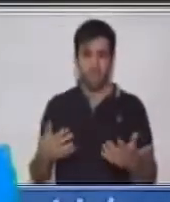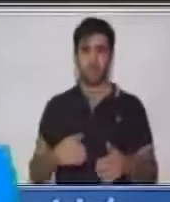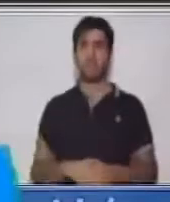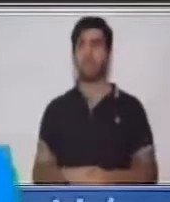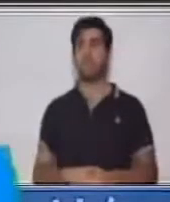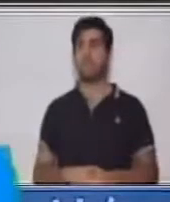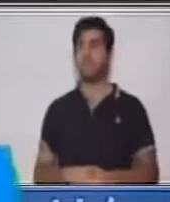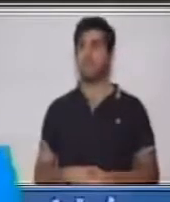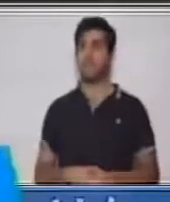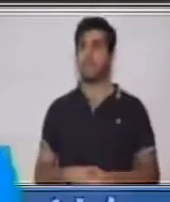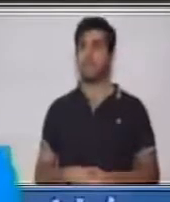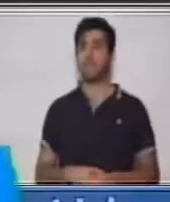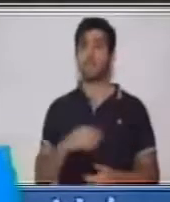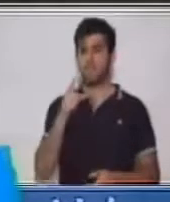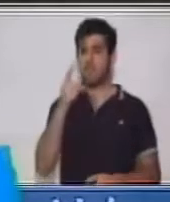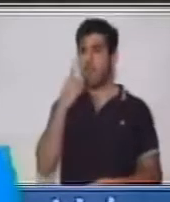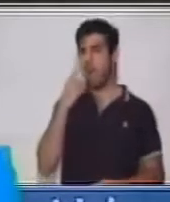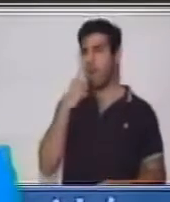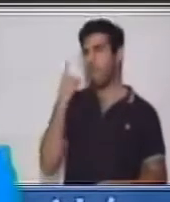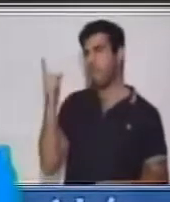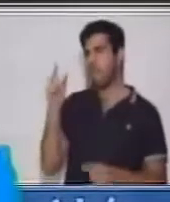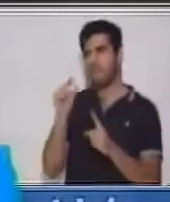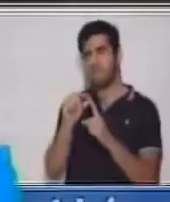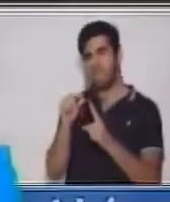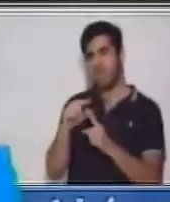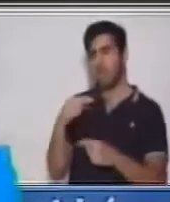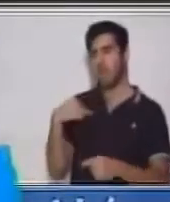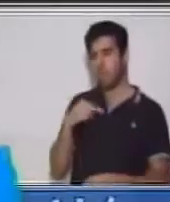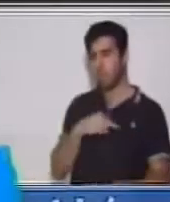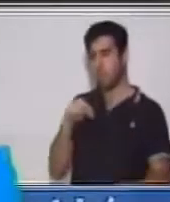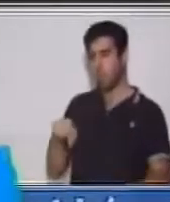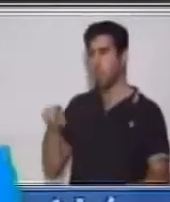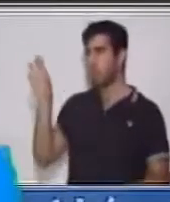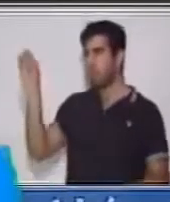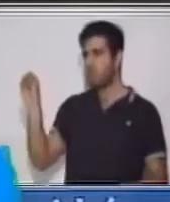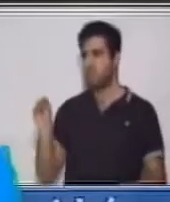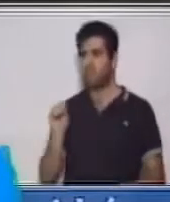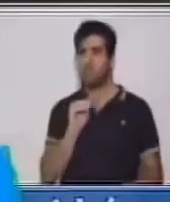Esta palabra, vamos a ver, ¿cuál es la palabra que nos toca descifrar?